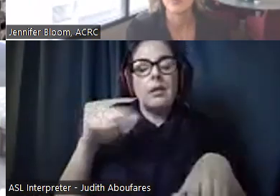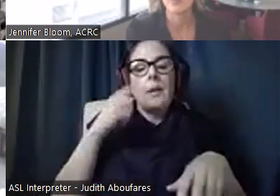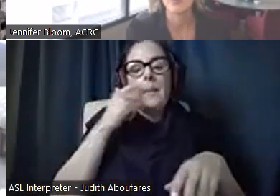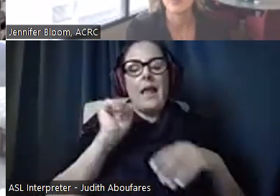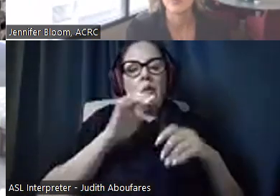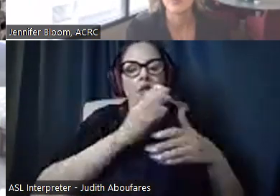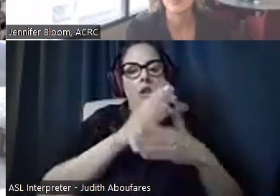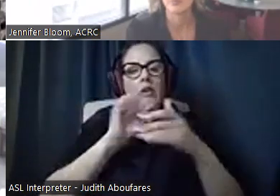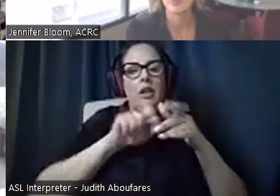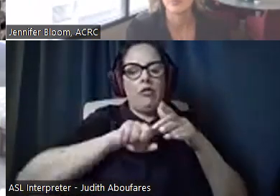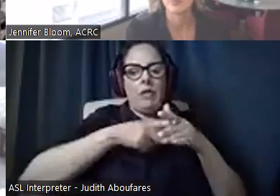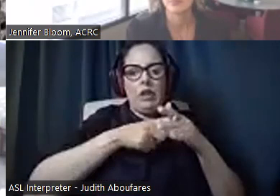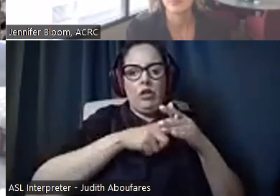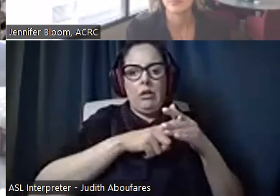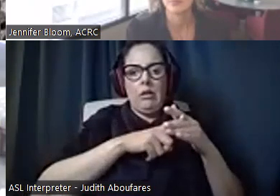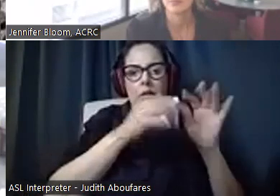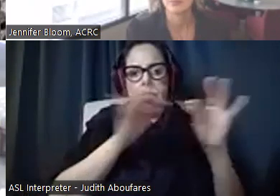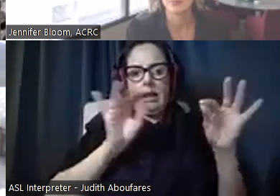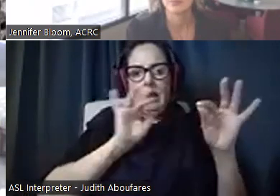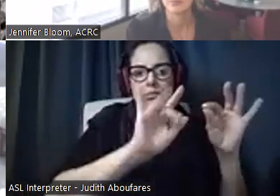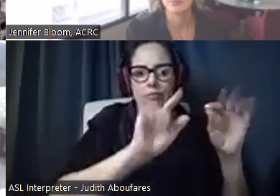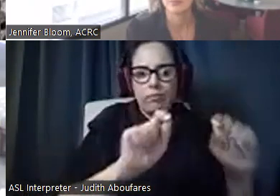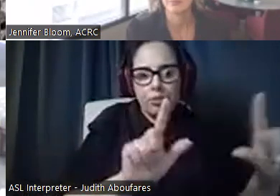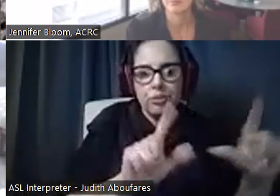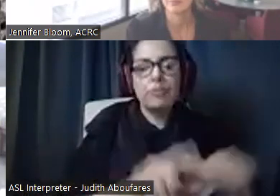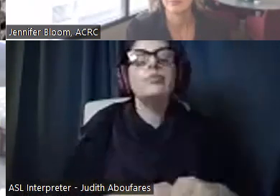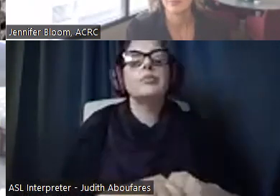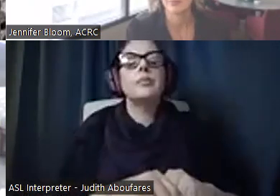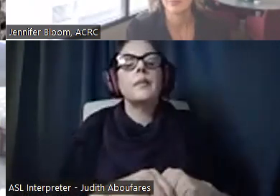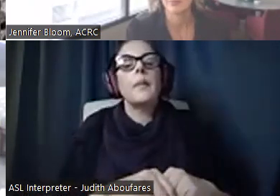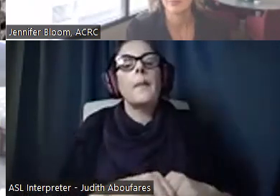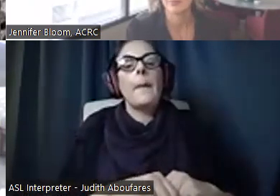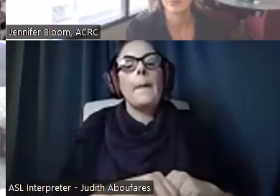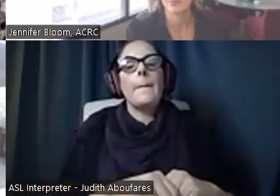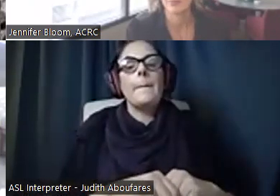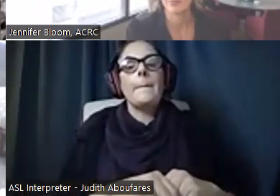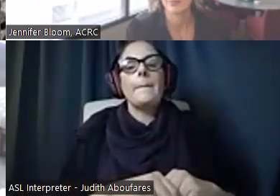es la información de POS que se compartió en el enlace inicial.